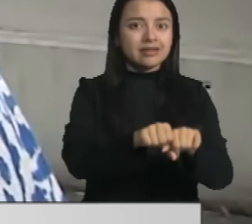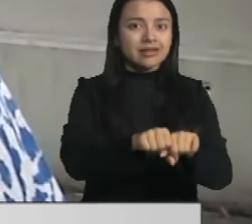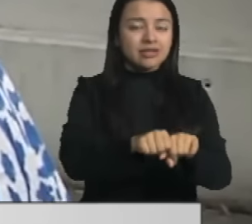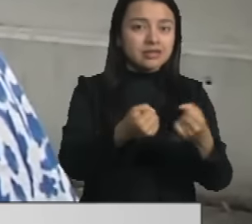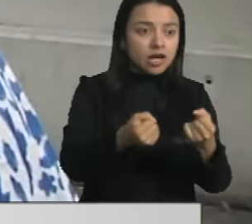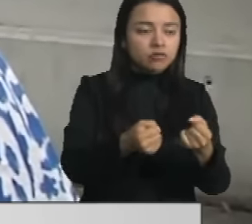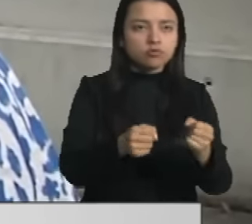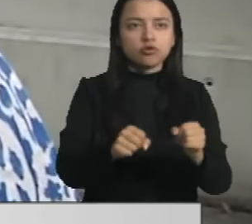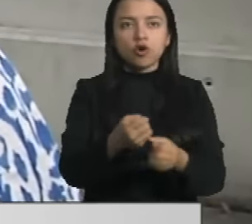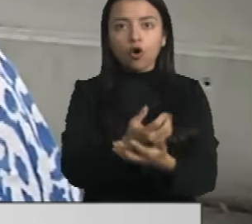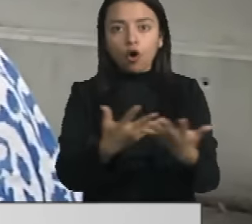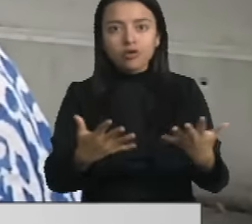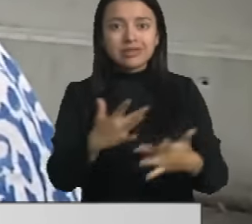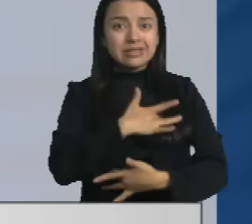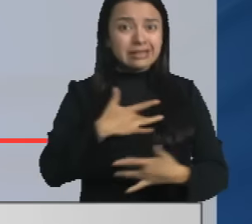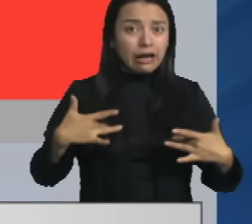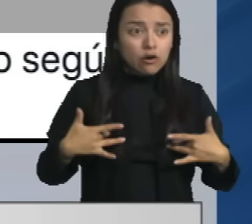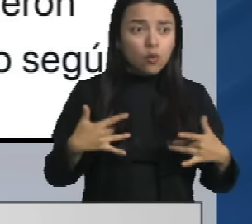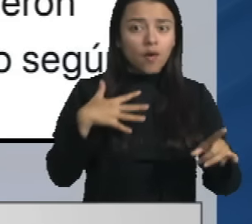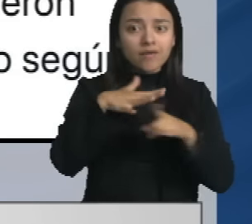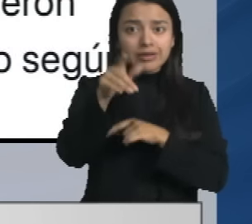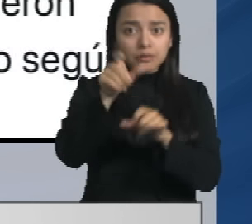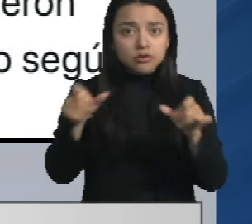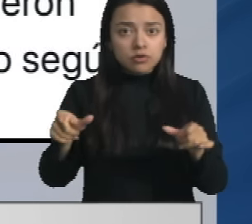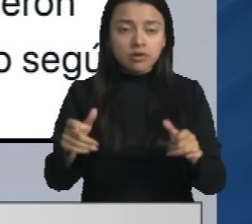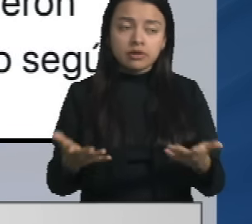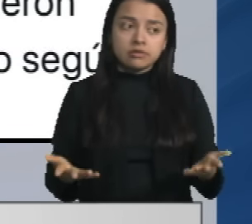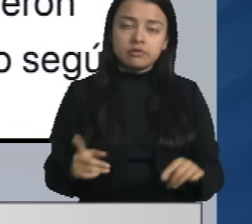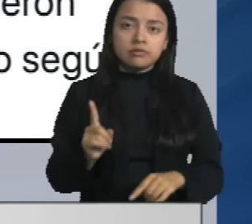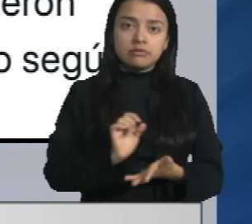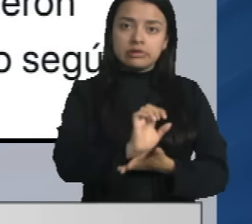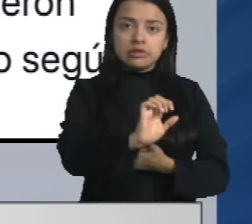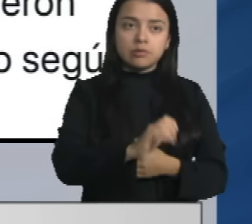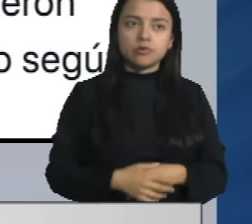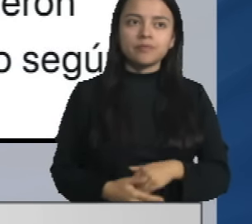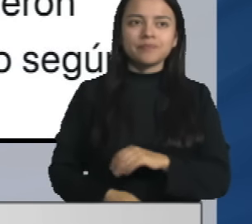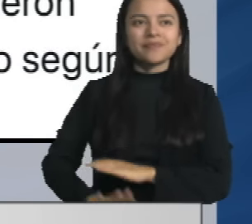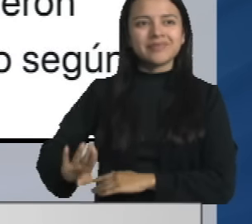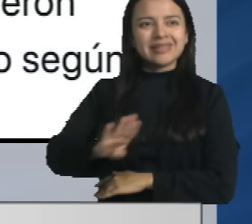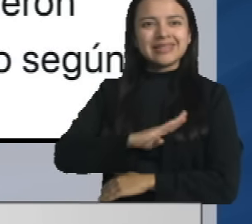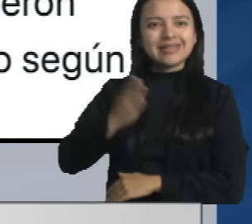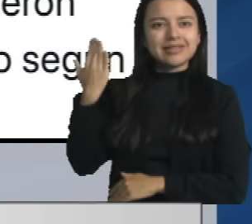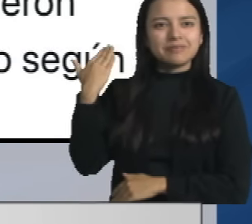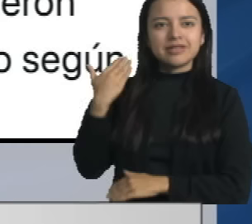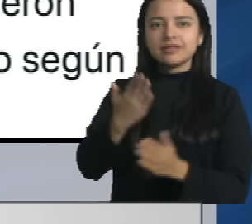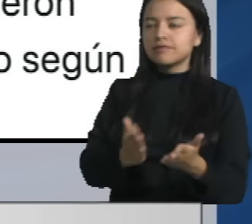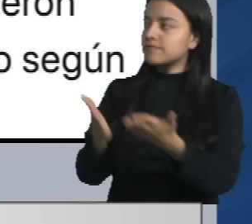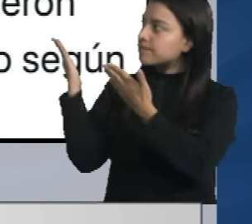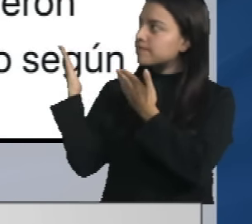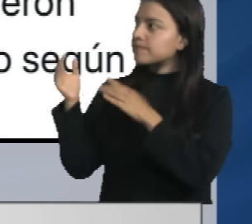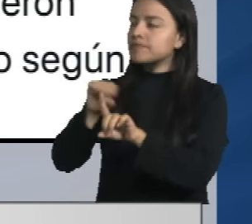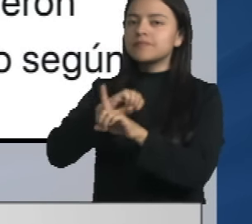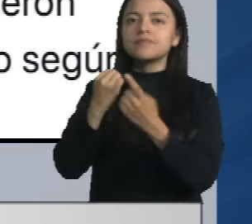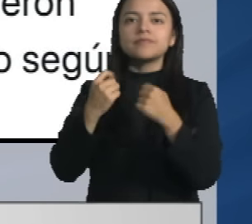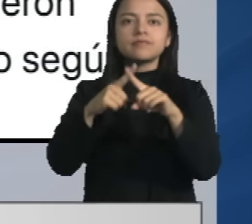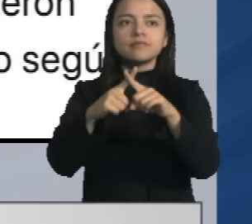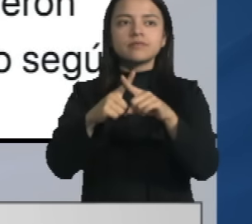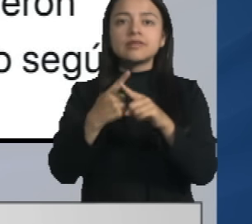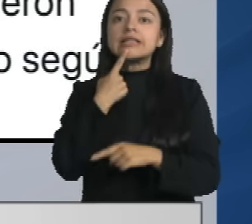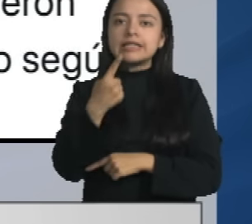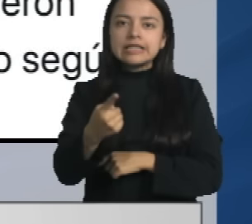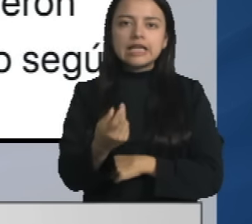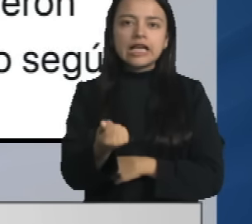nuestra comunidad o de los visitantes. En su cuenta de X, el alcalde de Medellín, Federico Gutiérrez, informó que el dinero del cajero fue